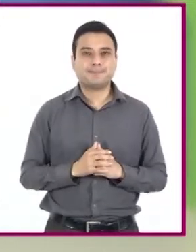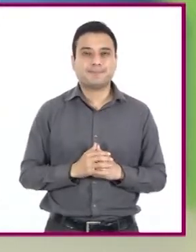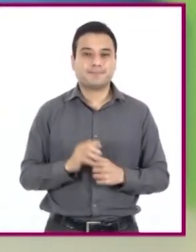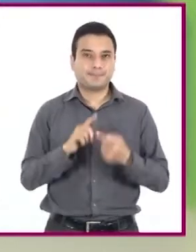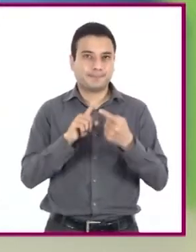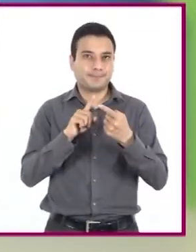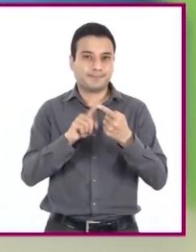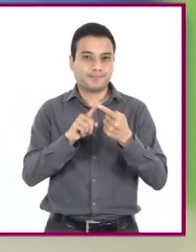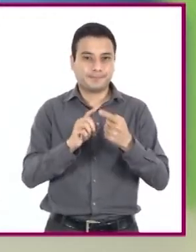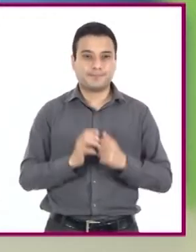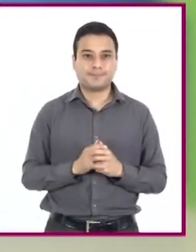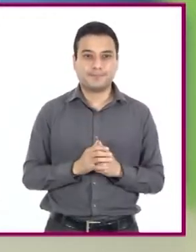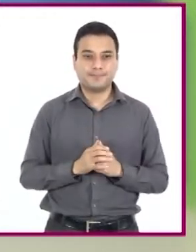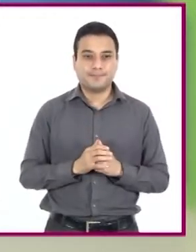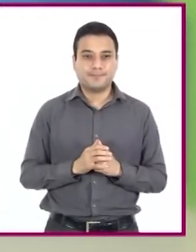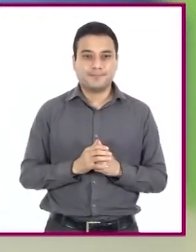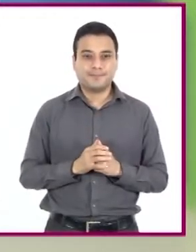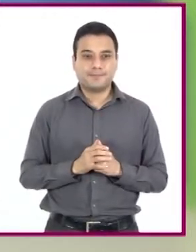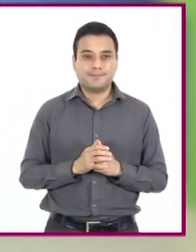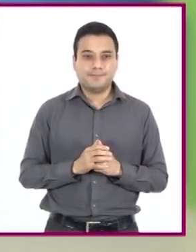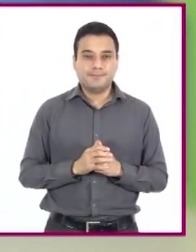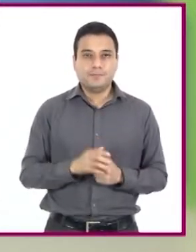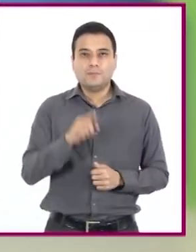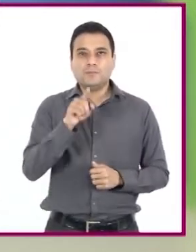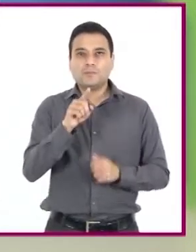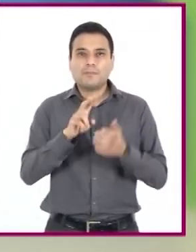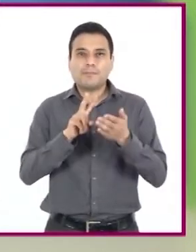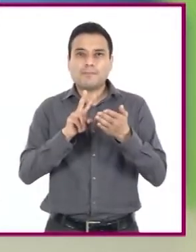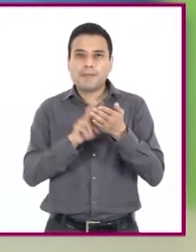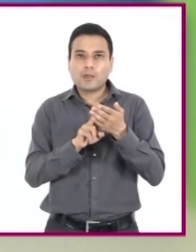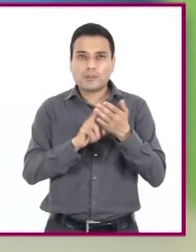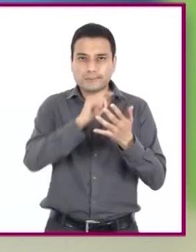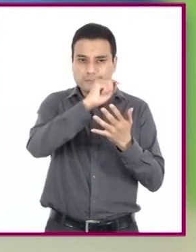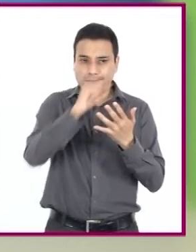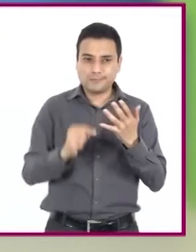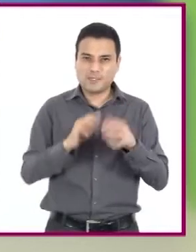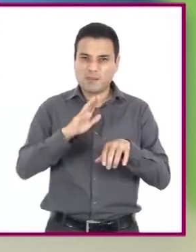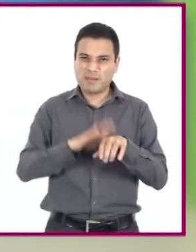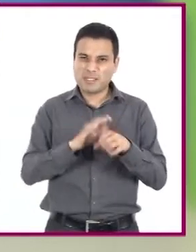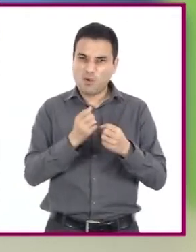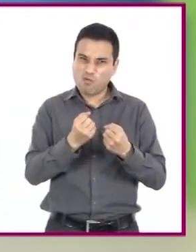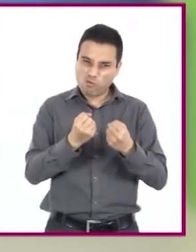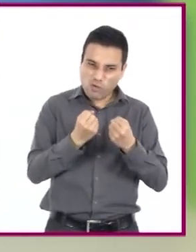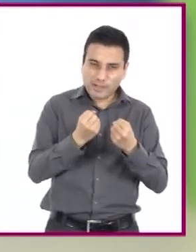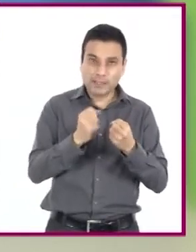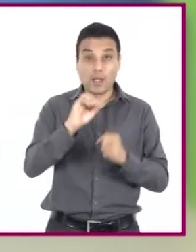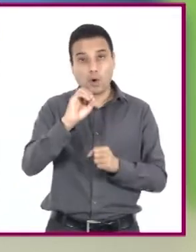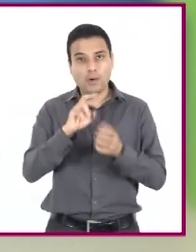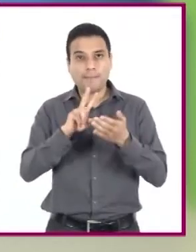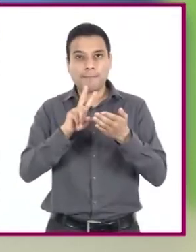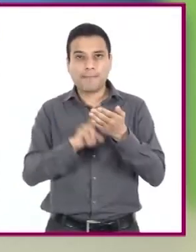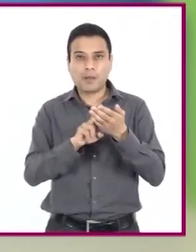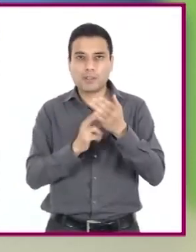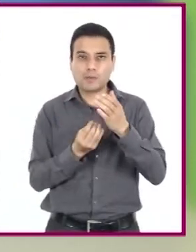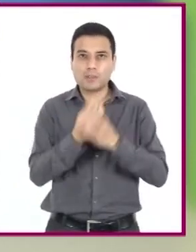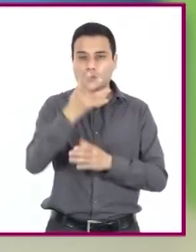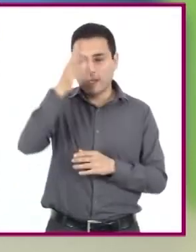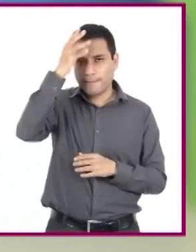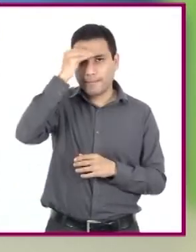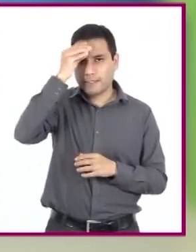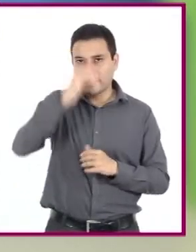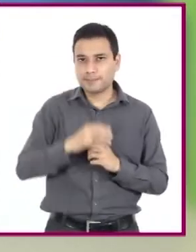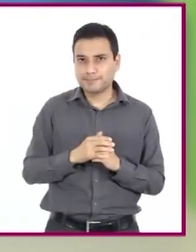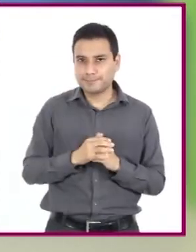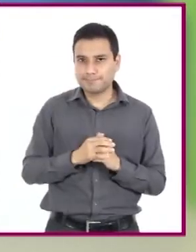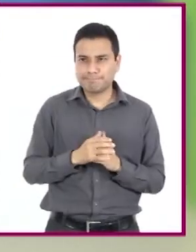¿Qué valores se han reforzado en ustedes y cuáles valores nuevos han aprendido durante la